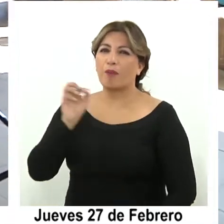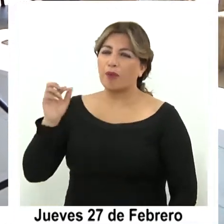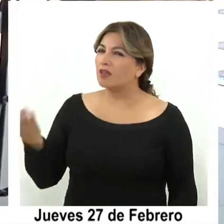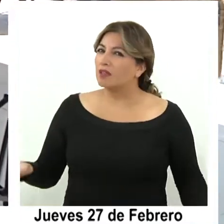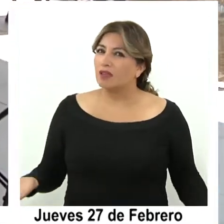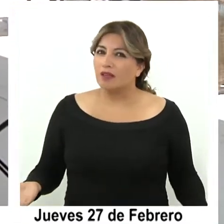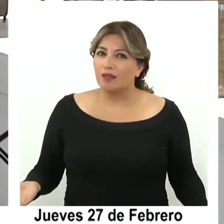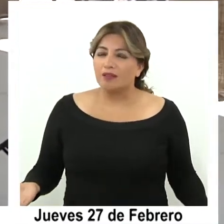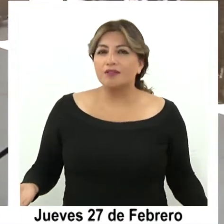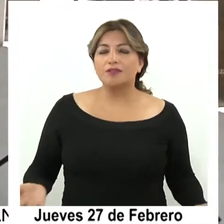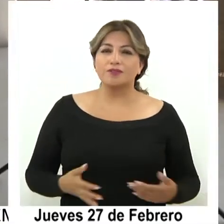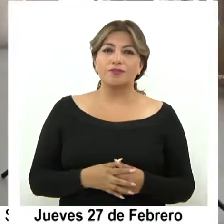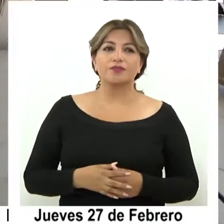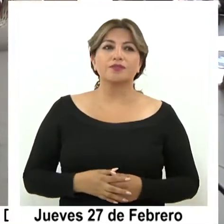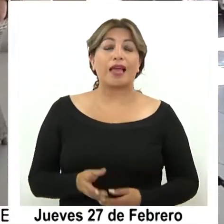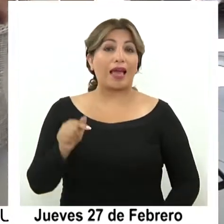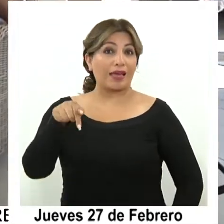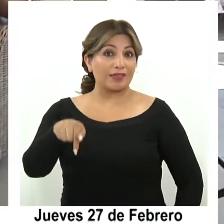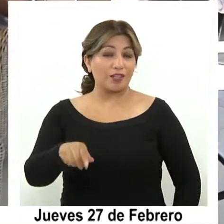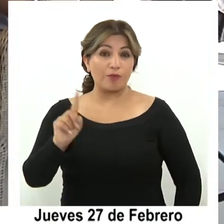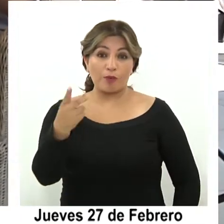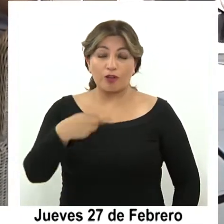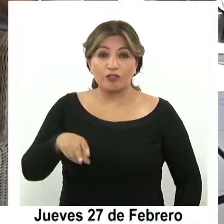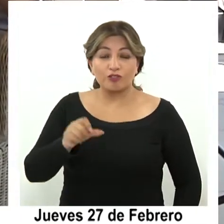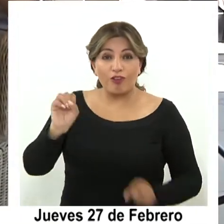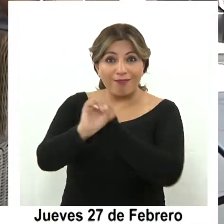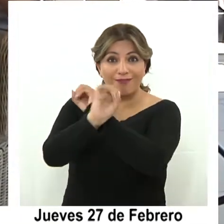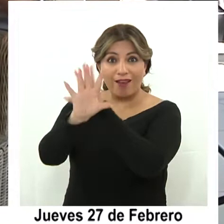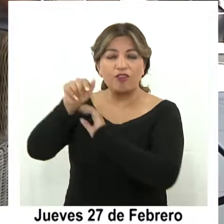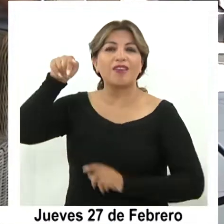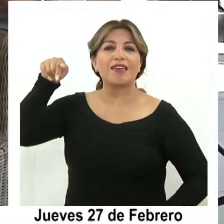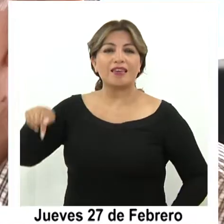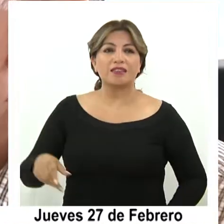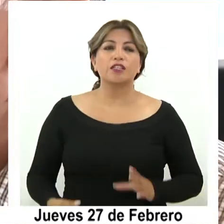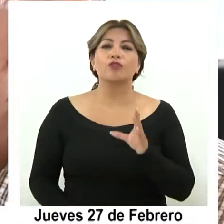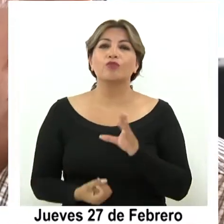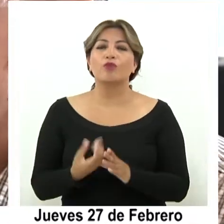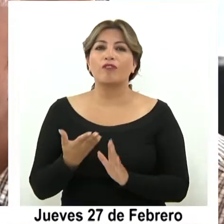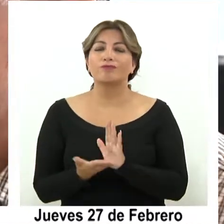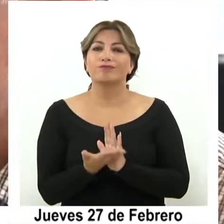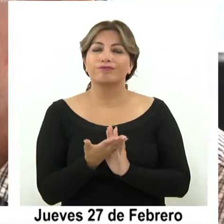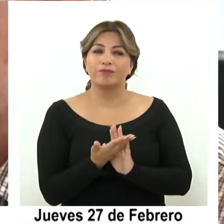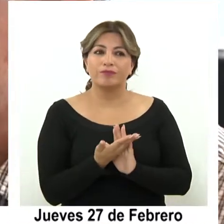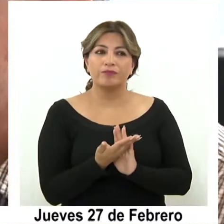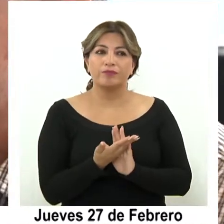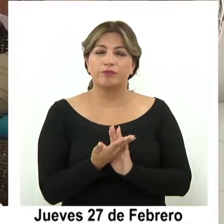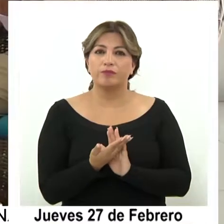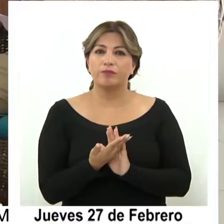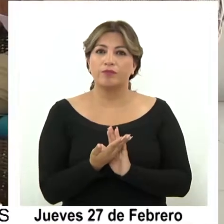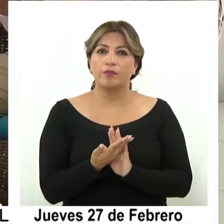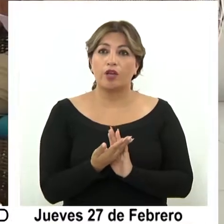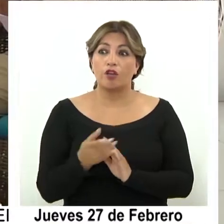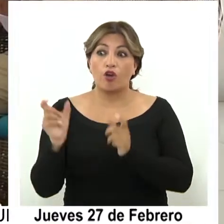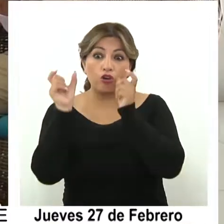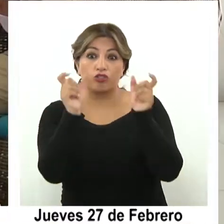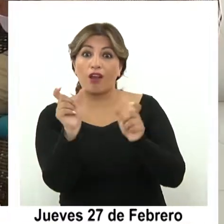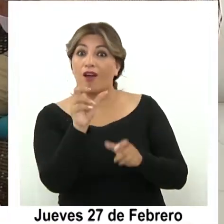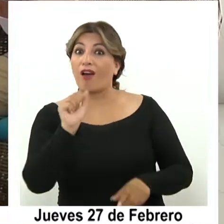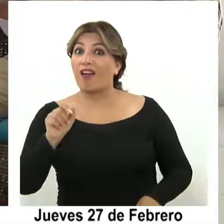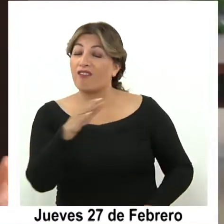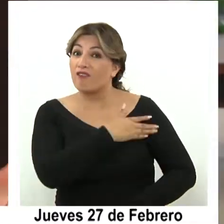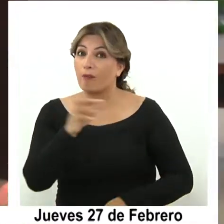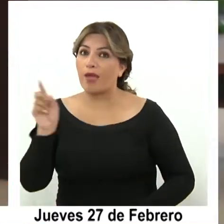¿eso es así? Sí, a ver, aquí lo primero que tenemos que tener claro es que este nuevo aumento de la tasa de cotización no va a ser administrado por las